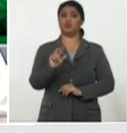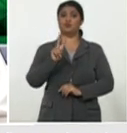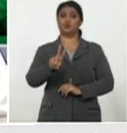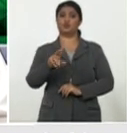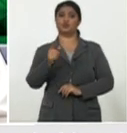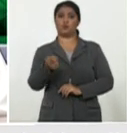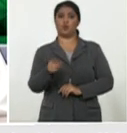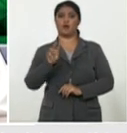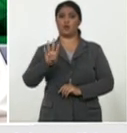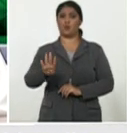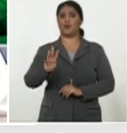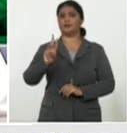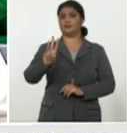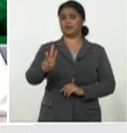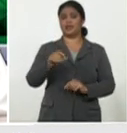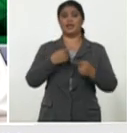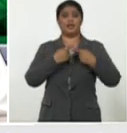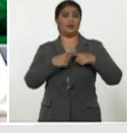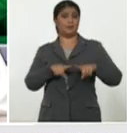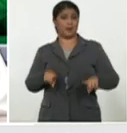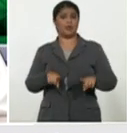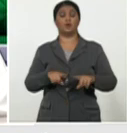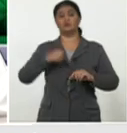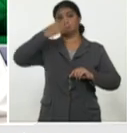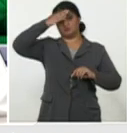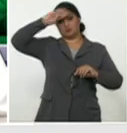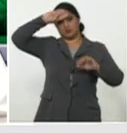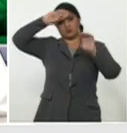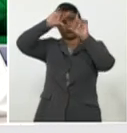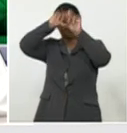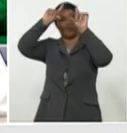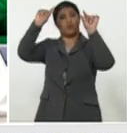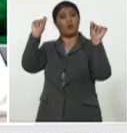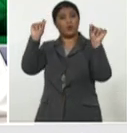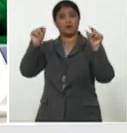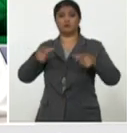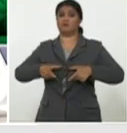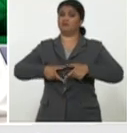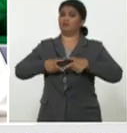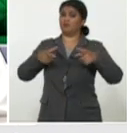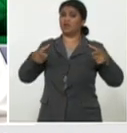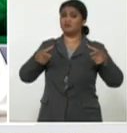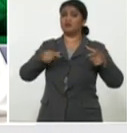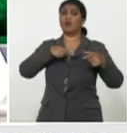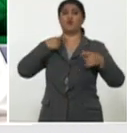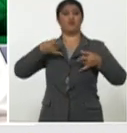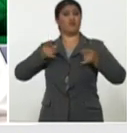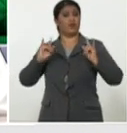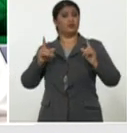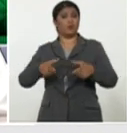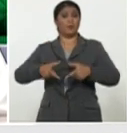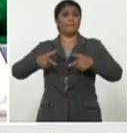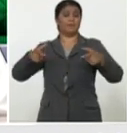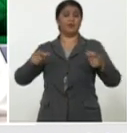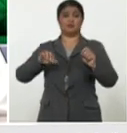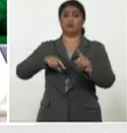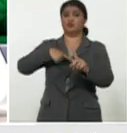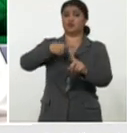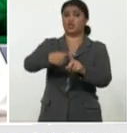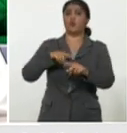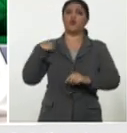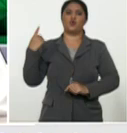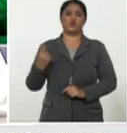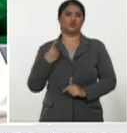2,43%, pero muy alta para nuestro país y para los propósitos que siempre hemos tenido y